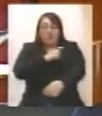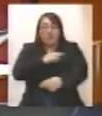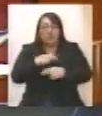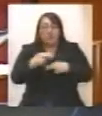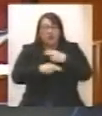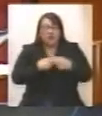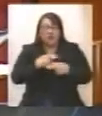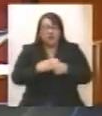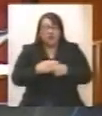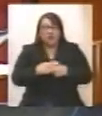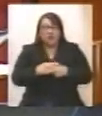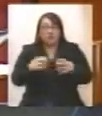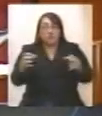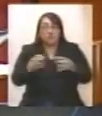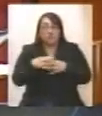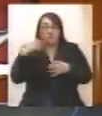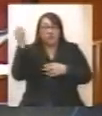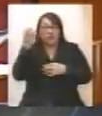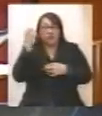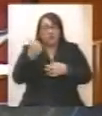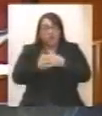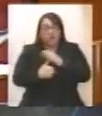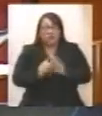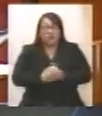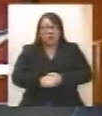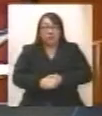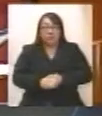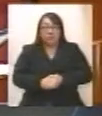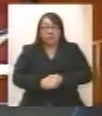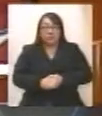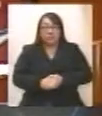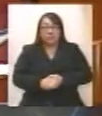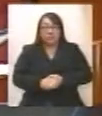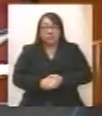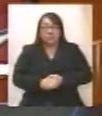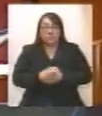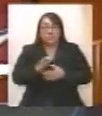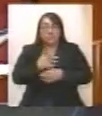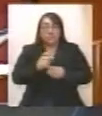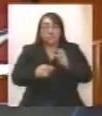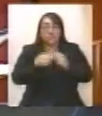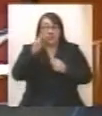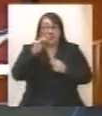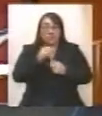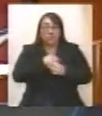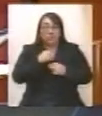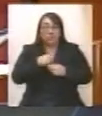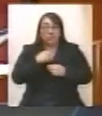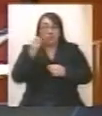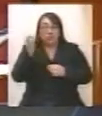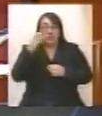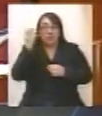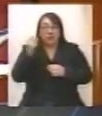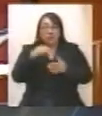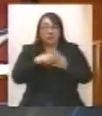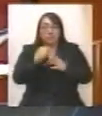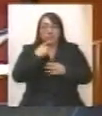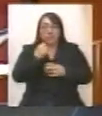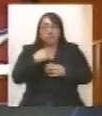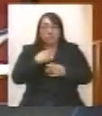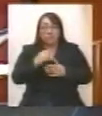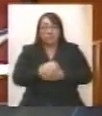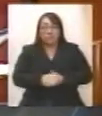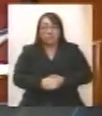nacional el patrullaje integrado entre el personal policial y los miembros del serenazgo